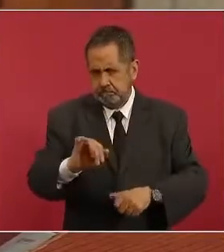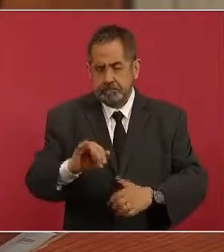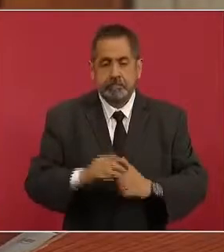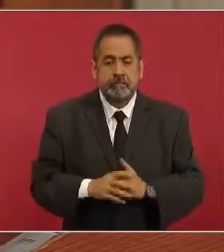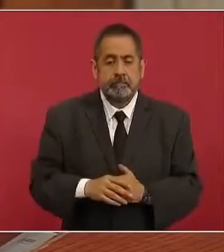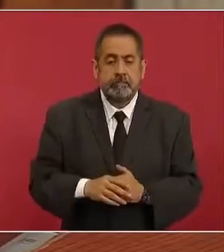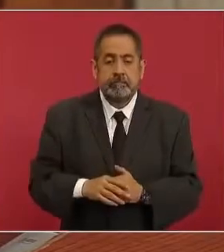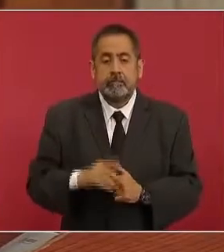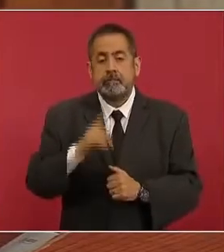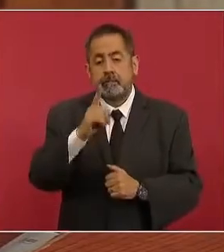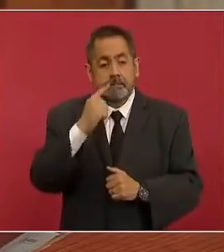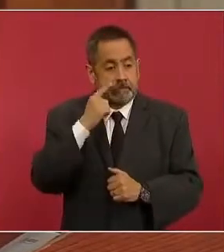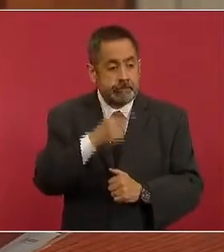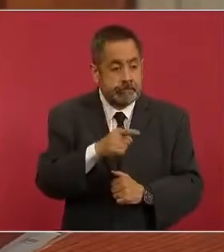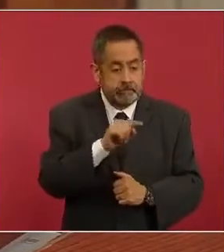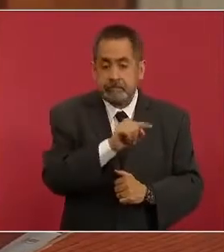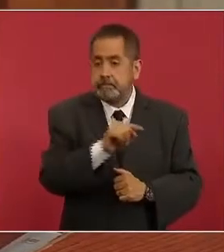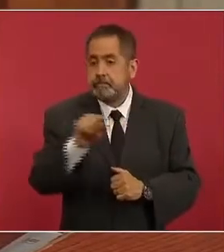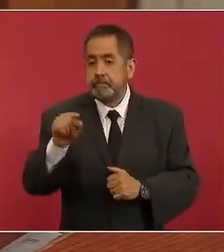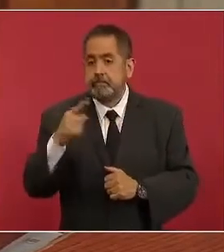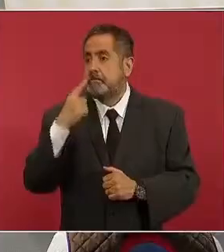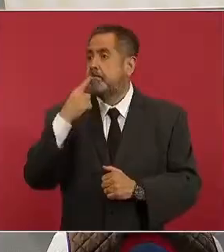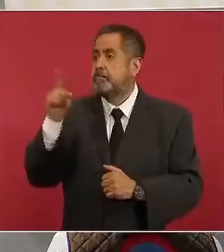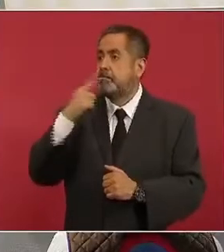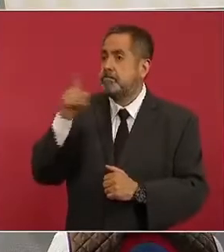E inicialmente se retirarán denuncias